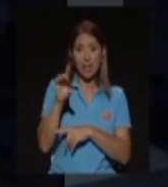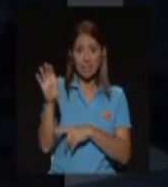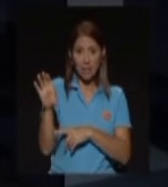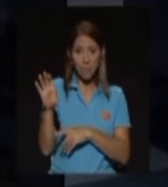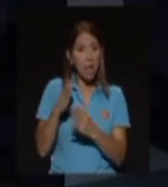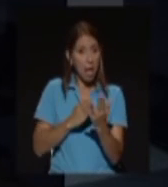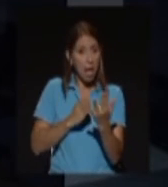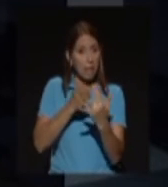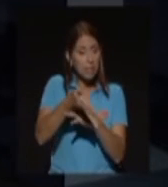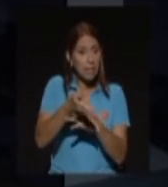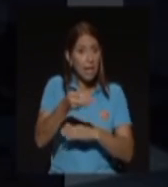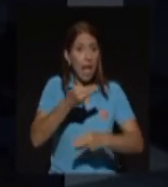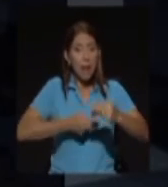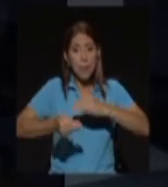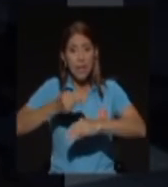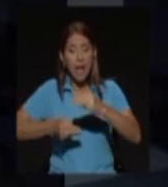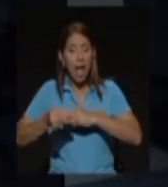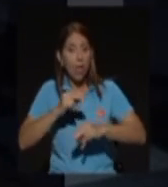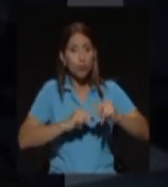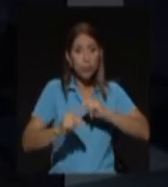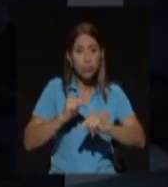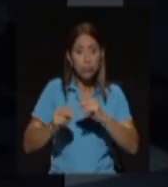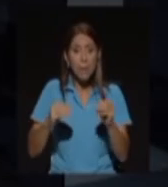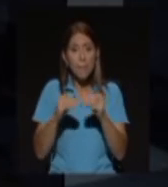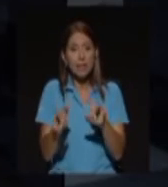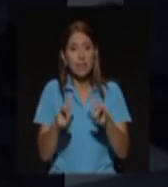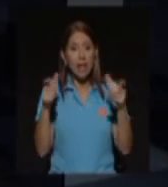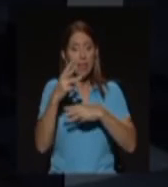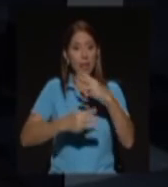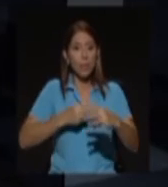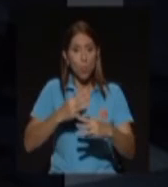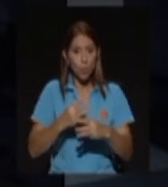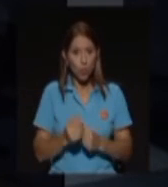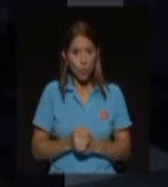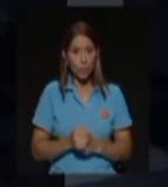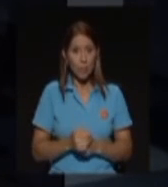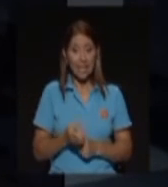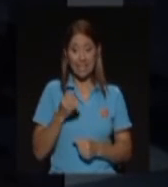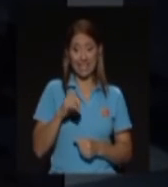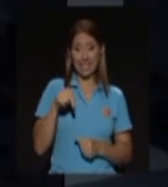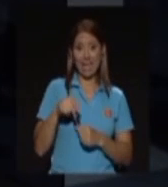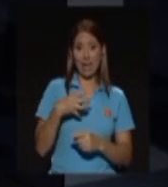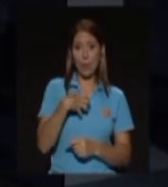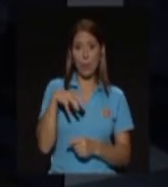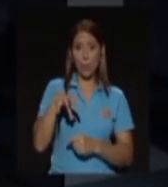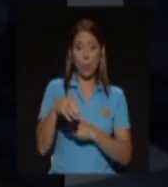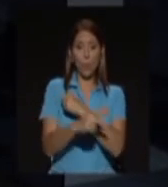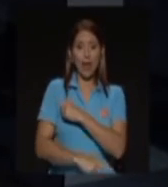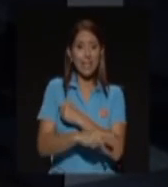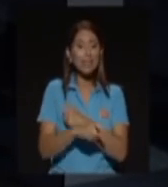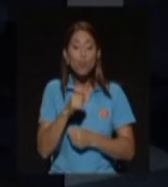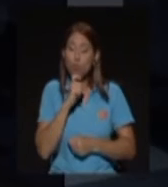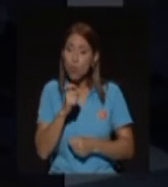caso, al mercado más grande del mundo, sí, en el país es muy difícil hacer negocios porque las tasas de interés